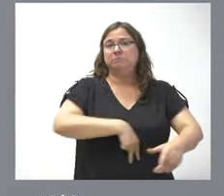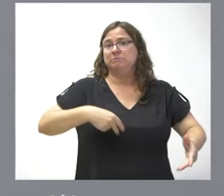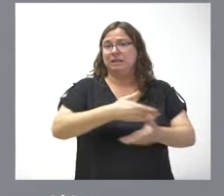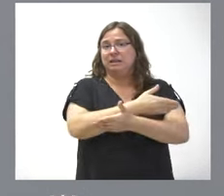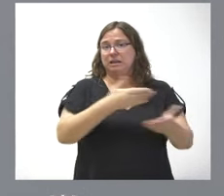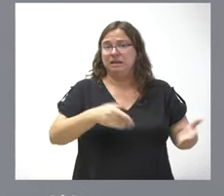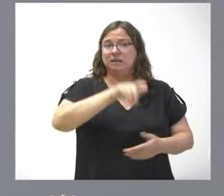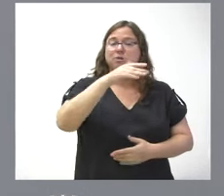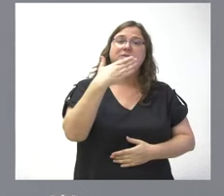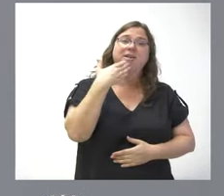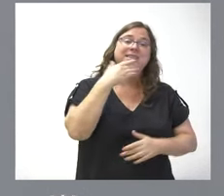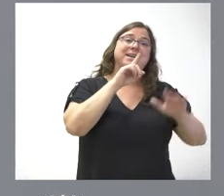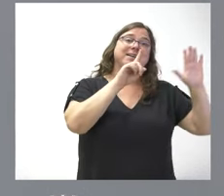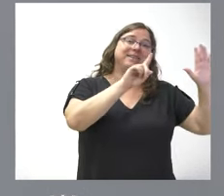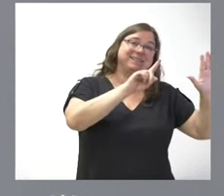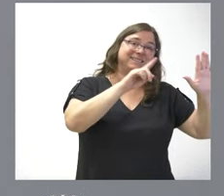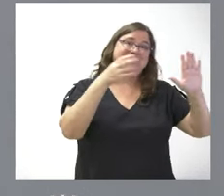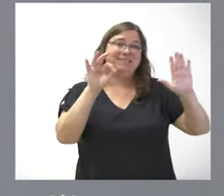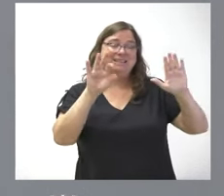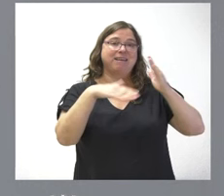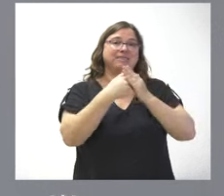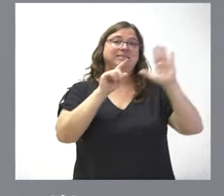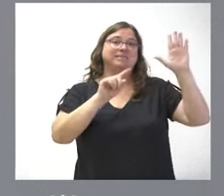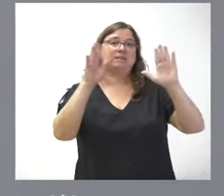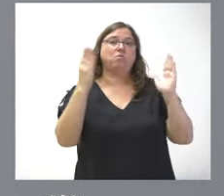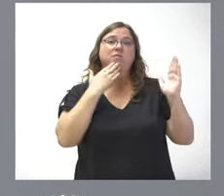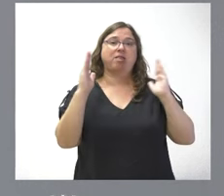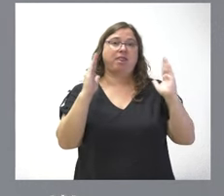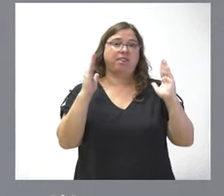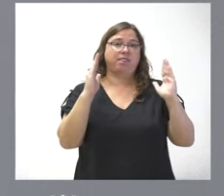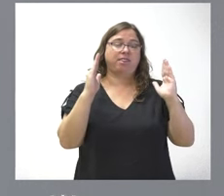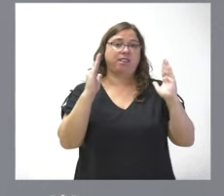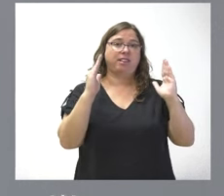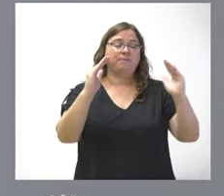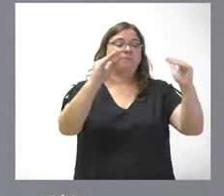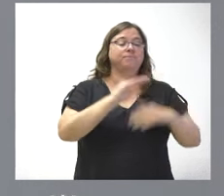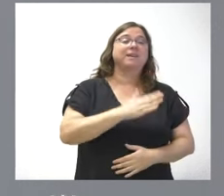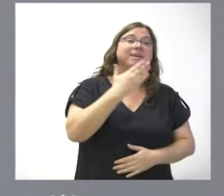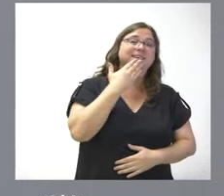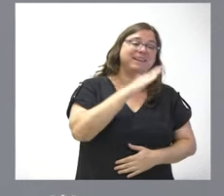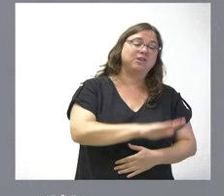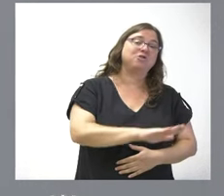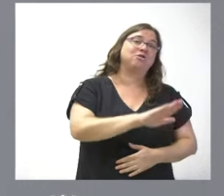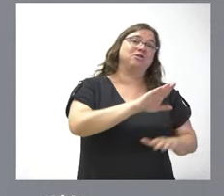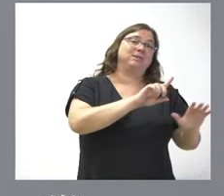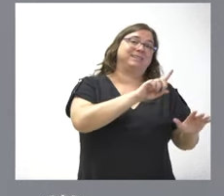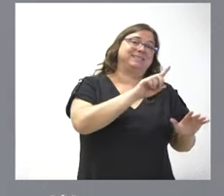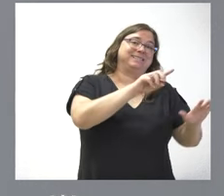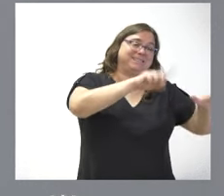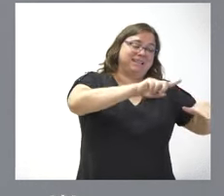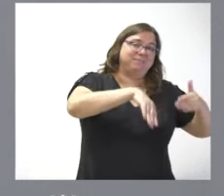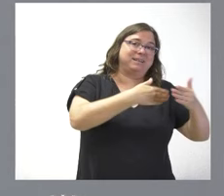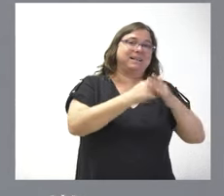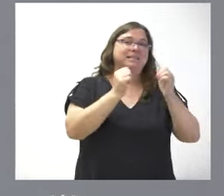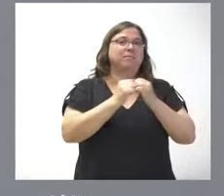60 y 64 años para niños entre 6 y 23 meses de edad y